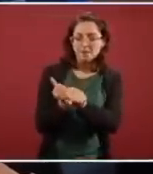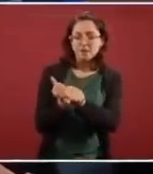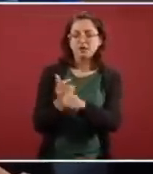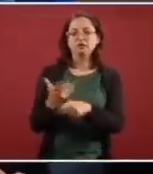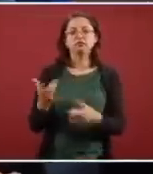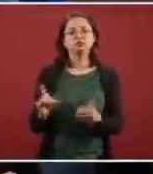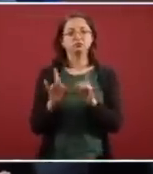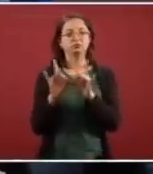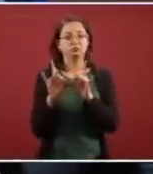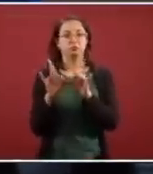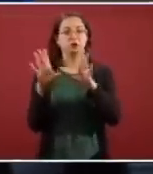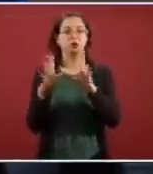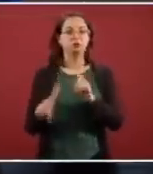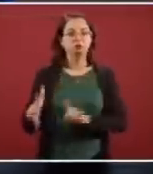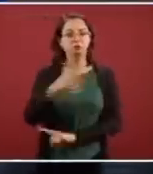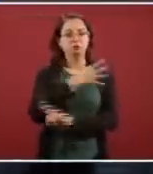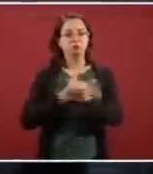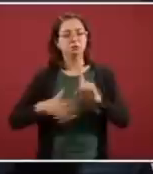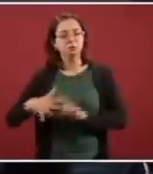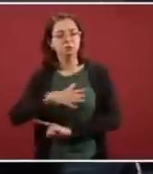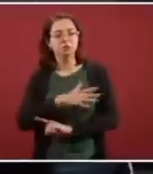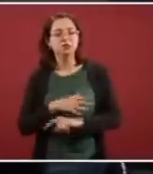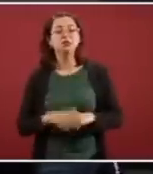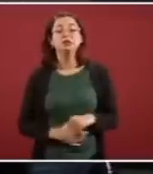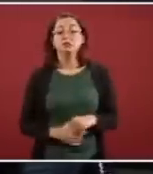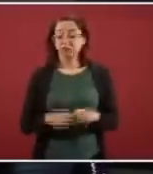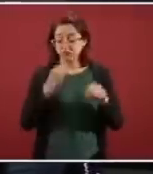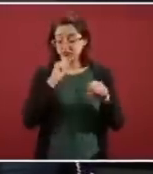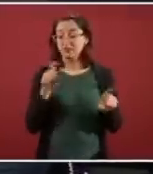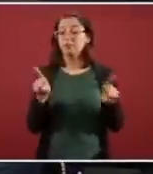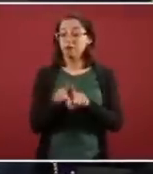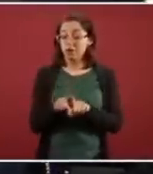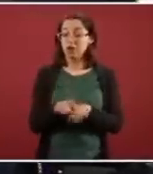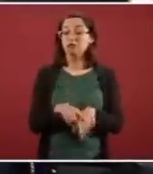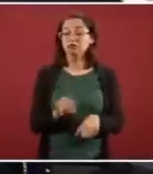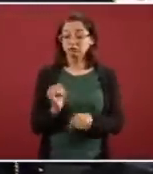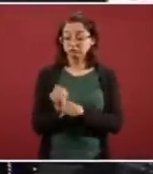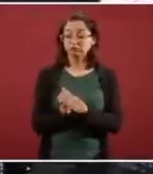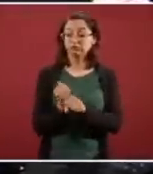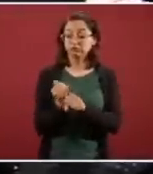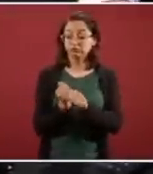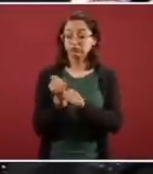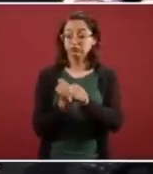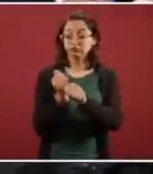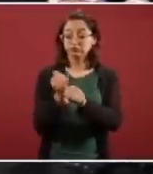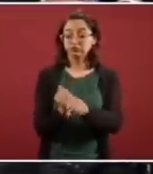en situaciones también así delicadas. Entonces,